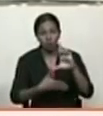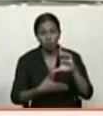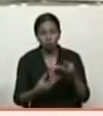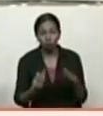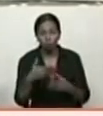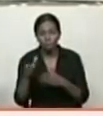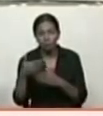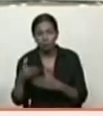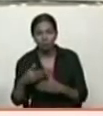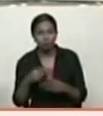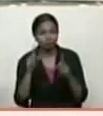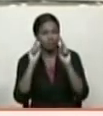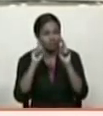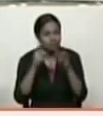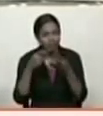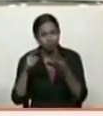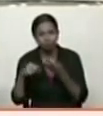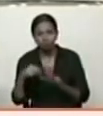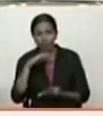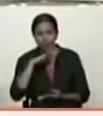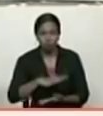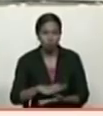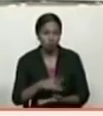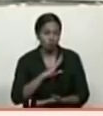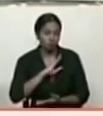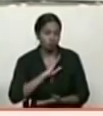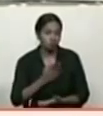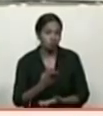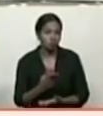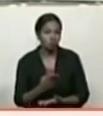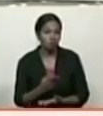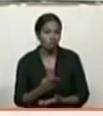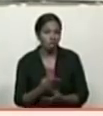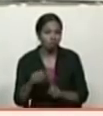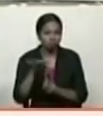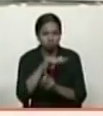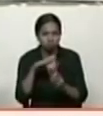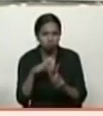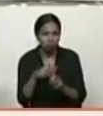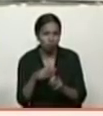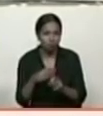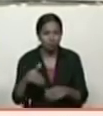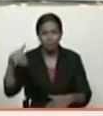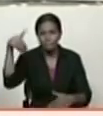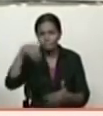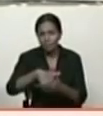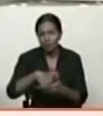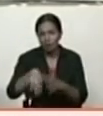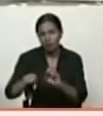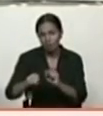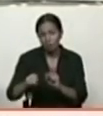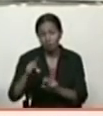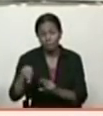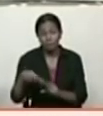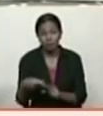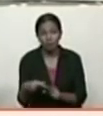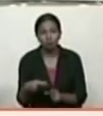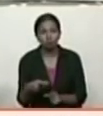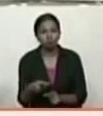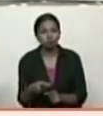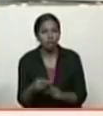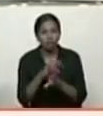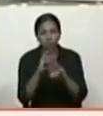circunstancias, condiciones históricas de dominación, de imperialismo, pero también geográficas,